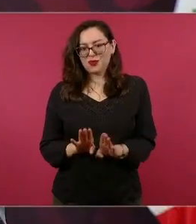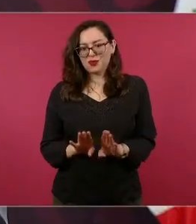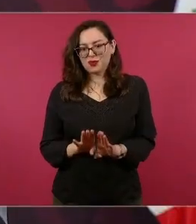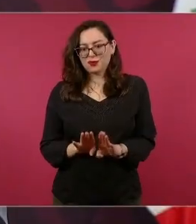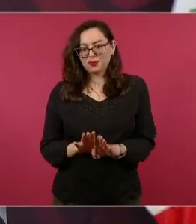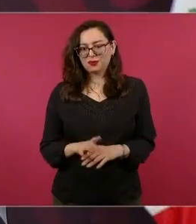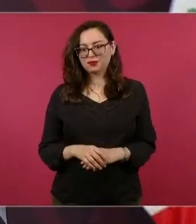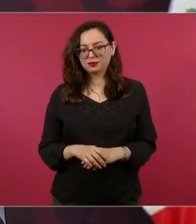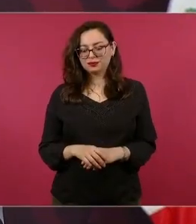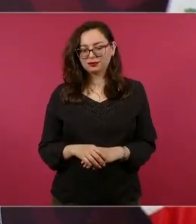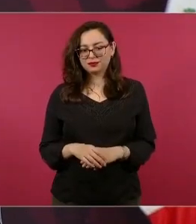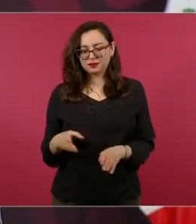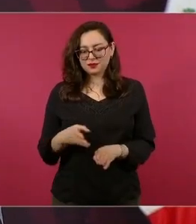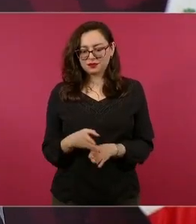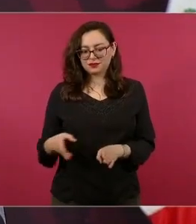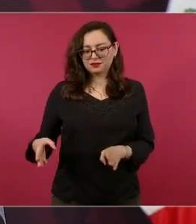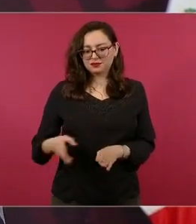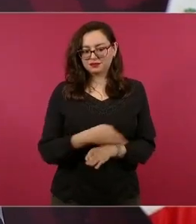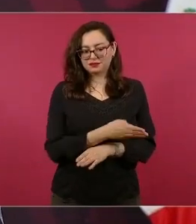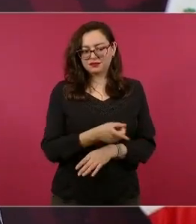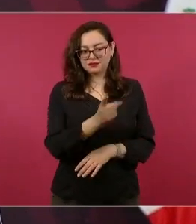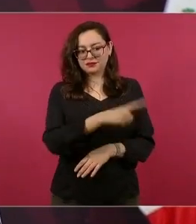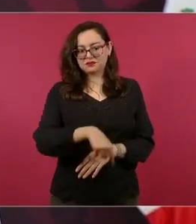La política de pillaje